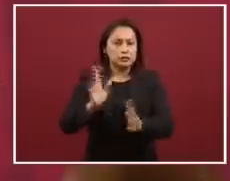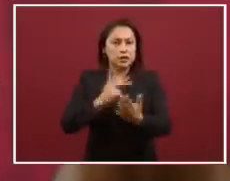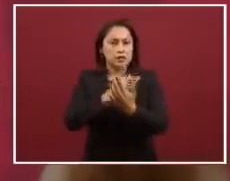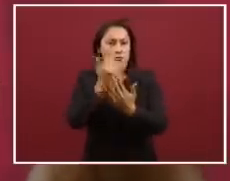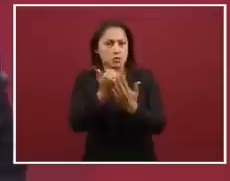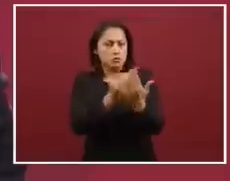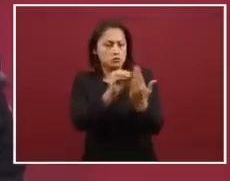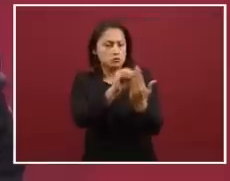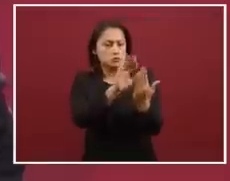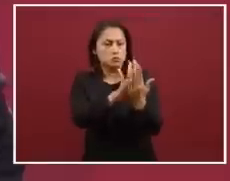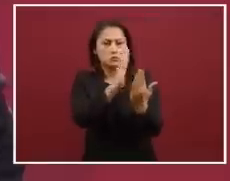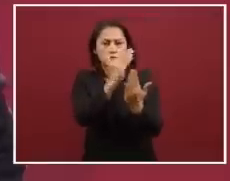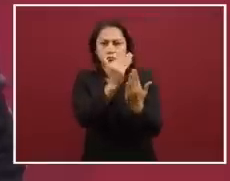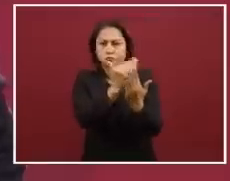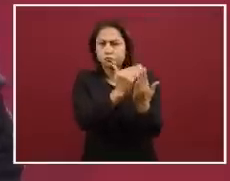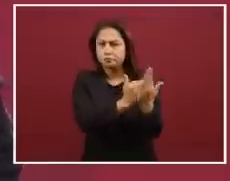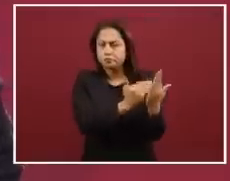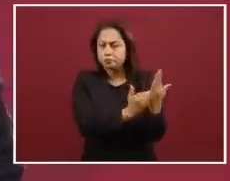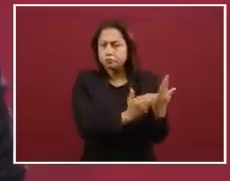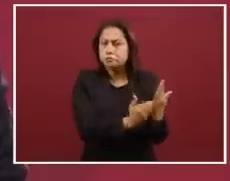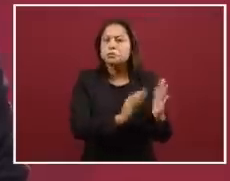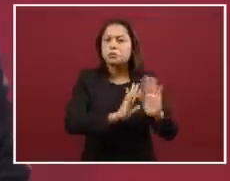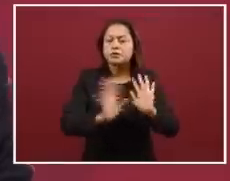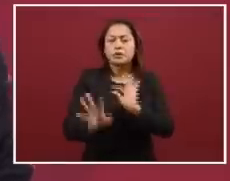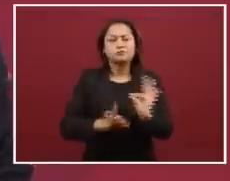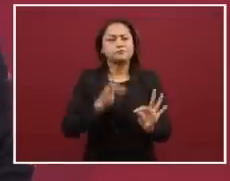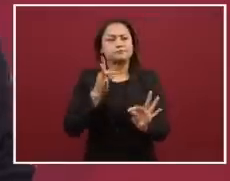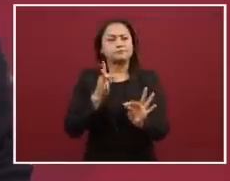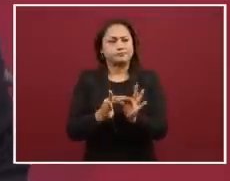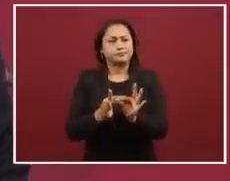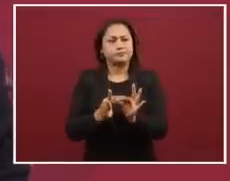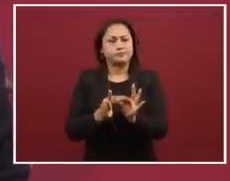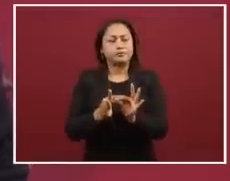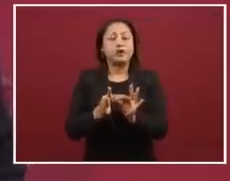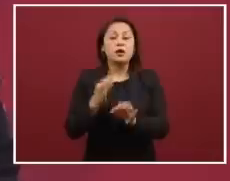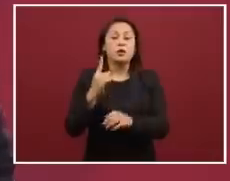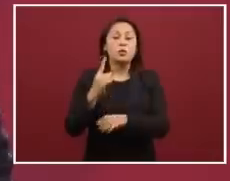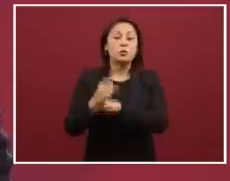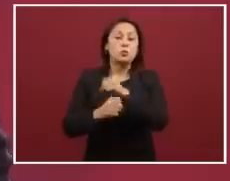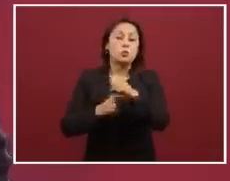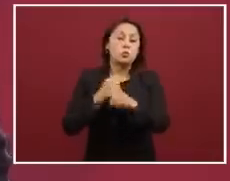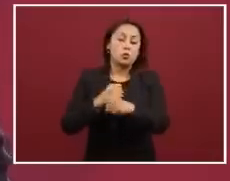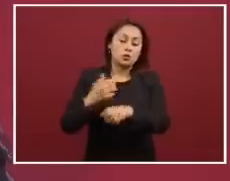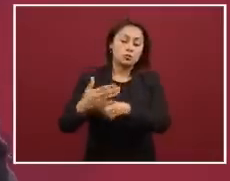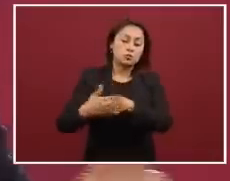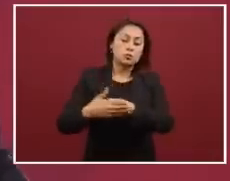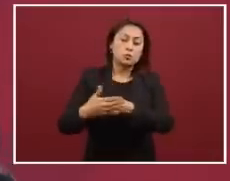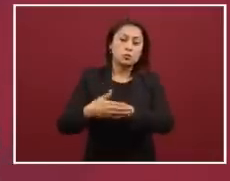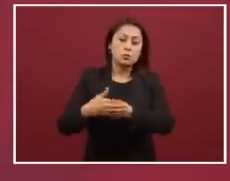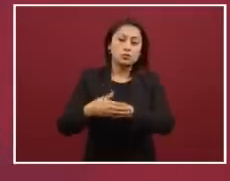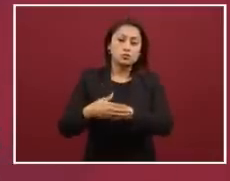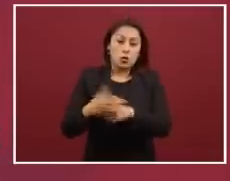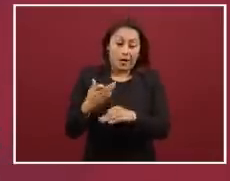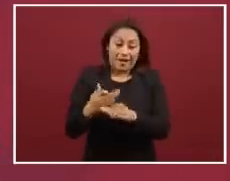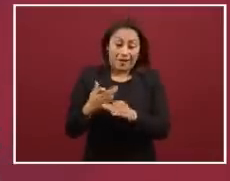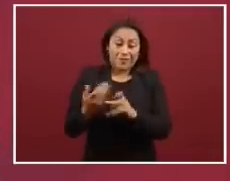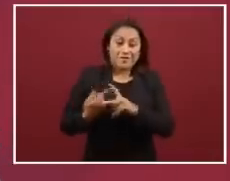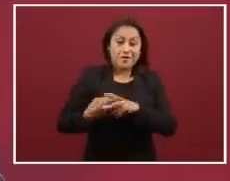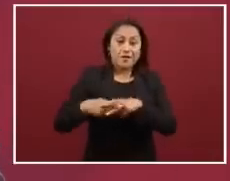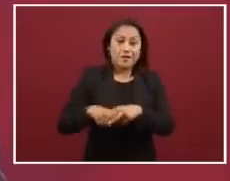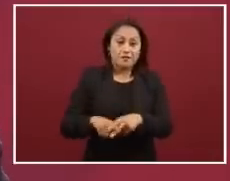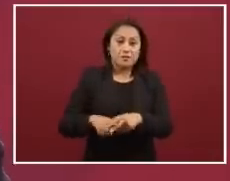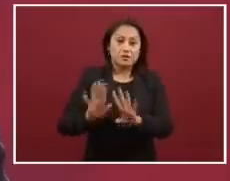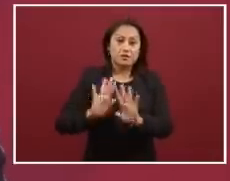listo para que el año que entra y en este año se arranquen ya los trabajos, primero del